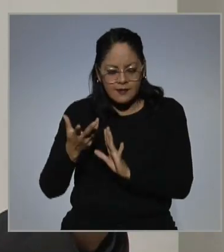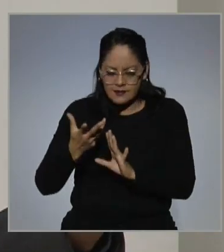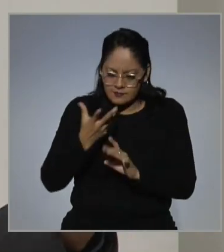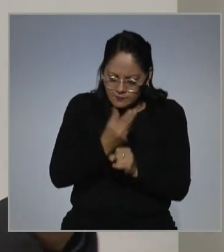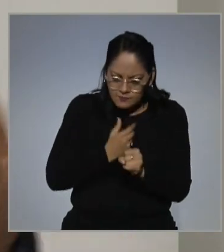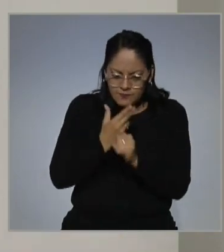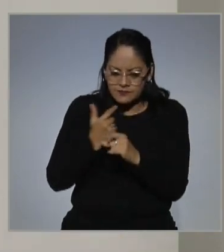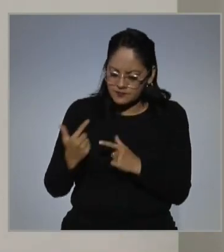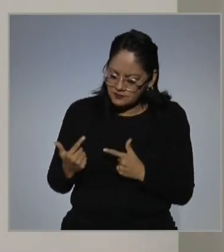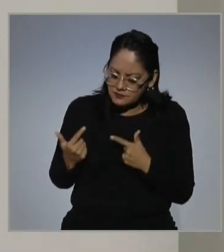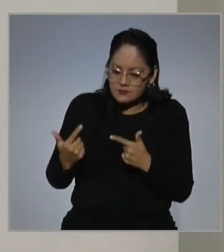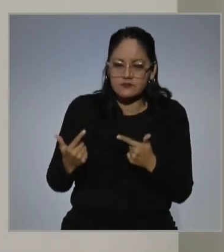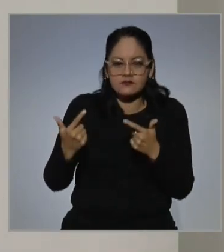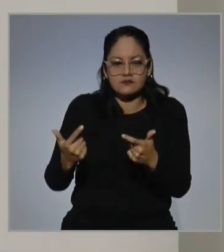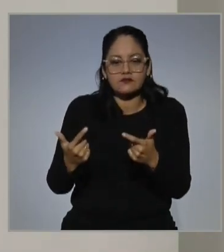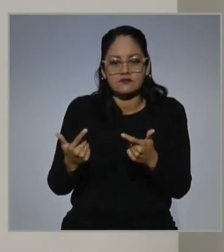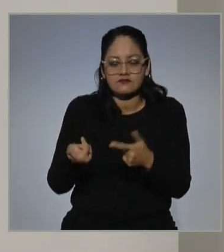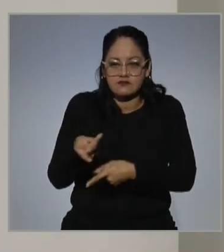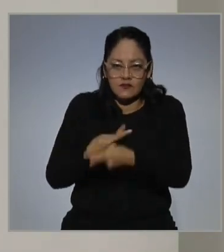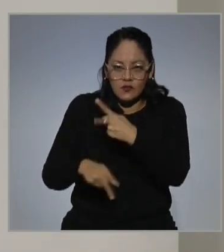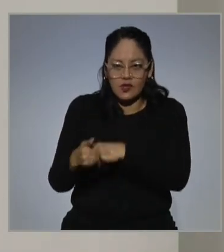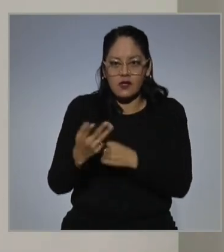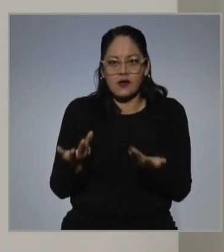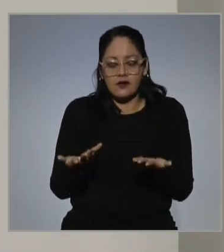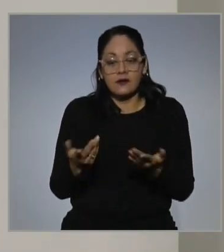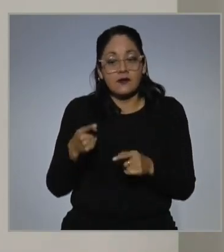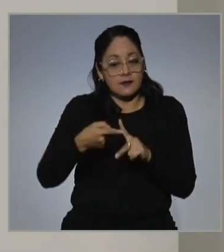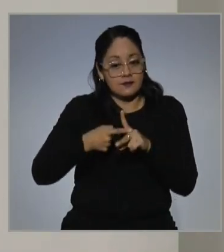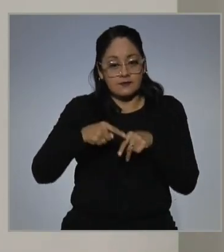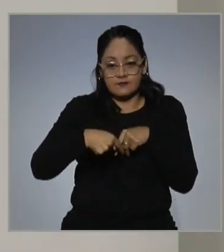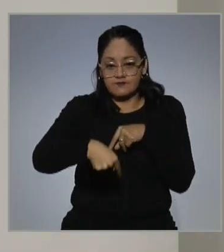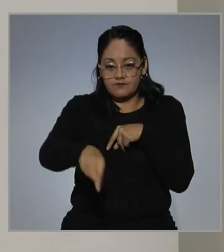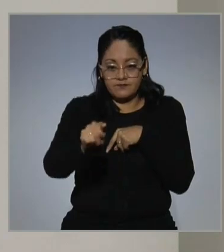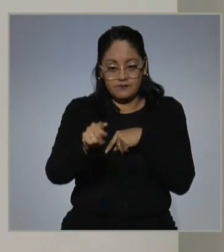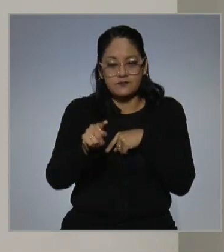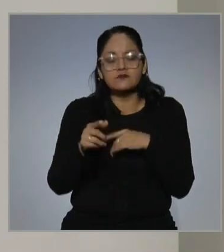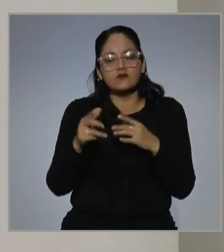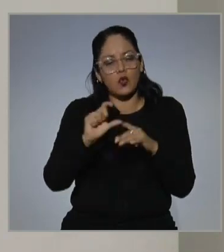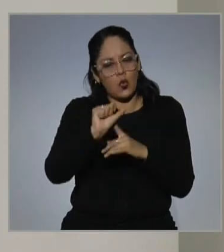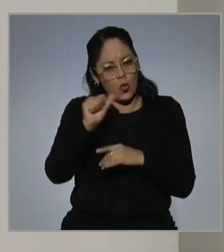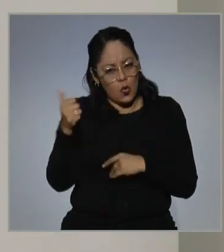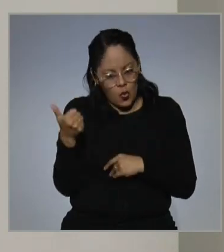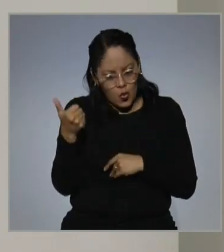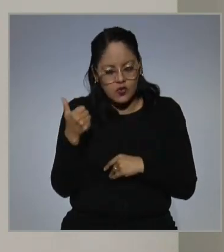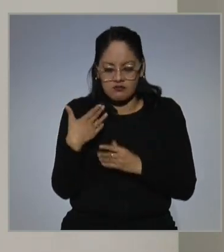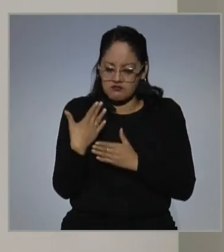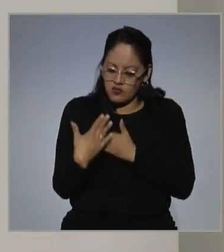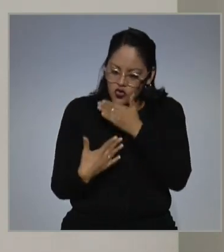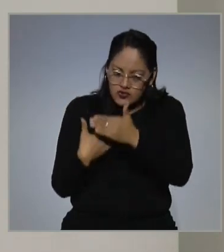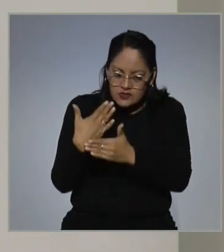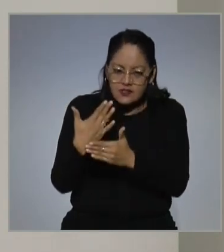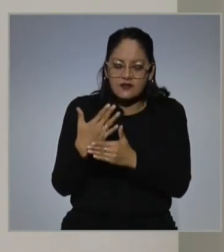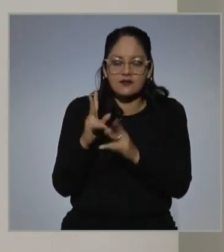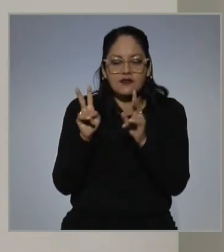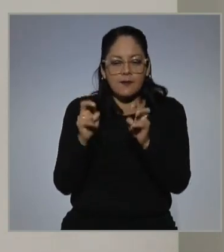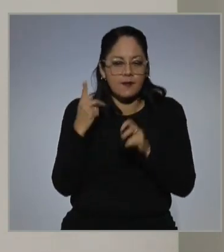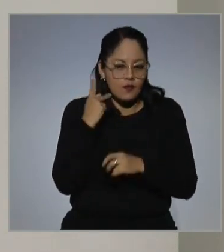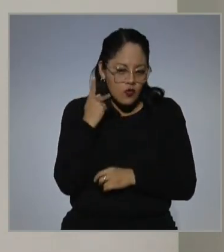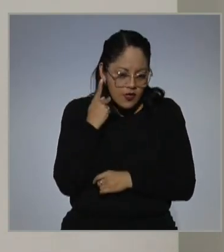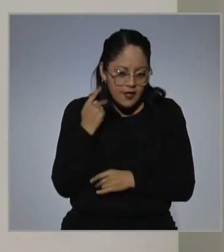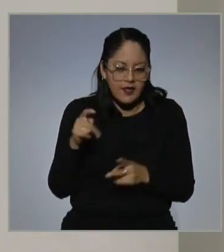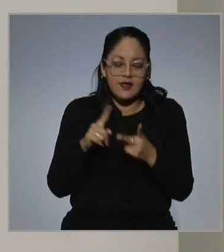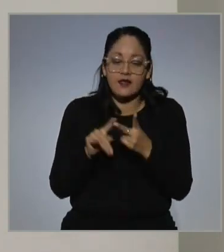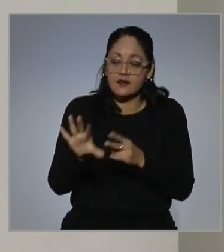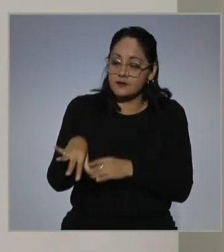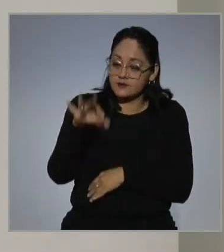transmitirlo a las generaciones que vienen. Y de ahí también vienen otro tipo de procesos de carácter político, se elige